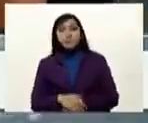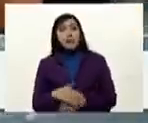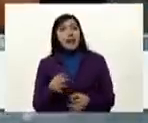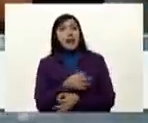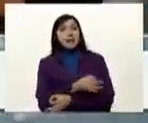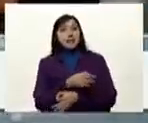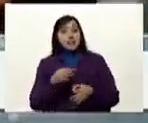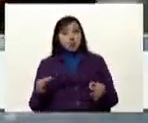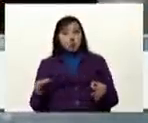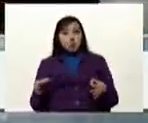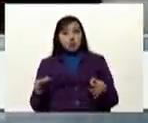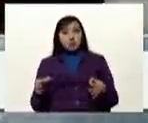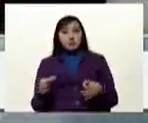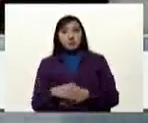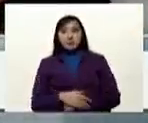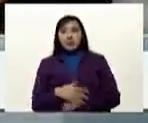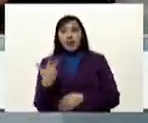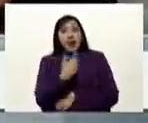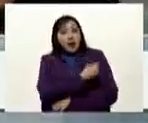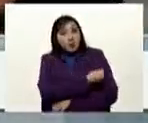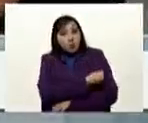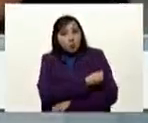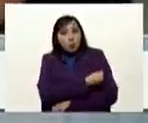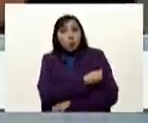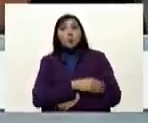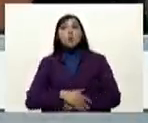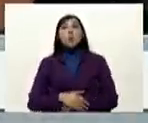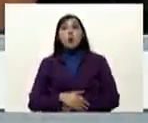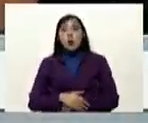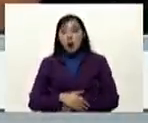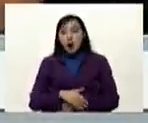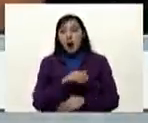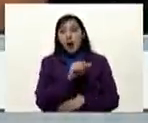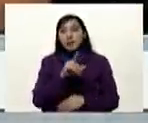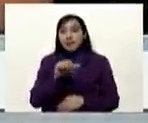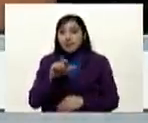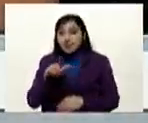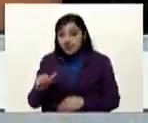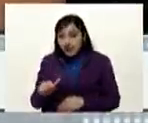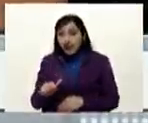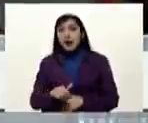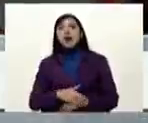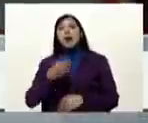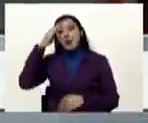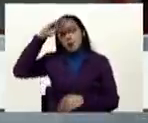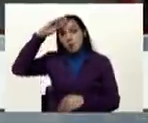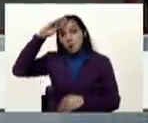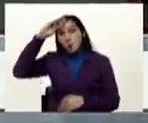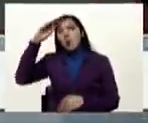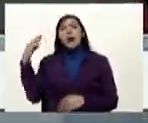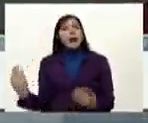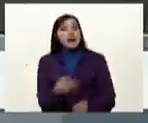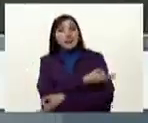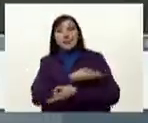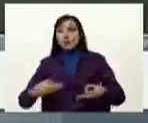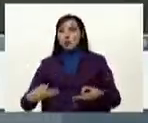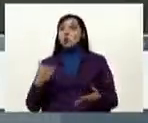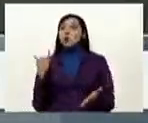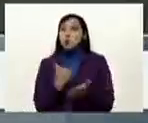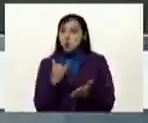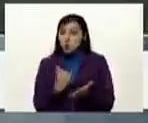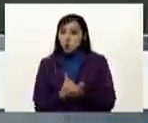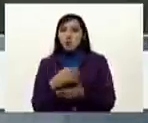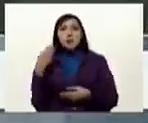exitosa la vacuna Abdala para niños y niñas. Exitosa prueba.